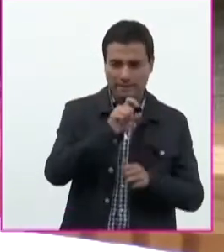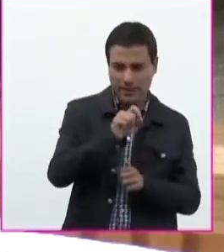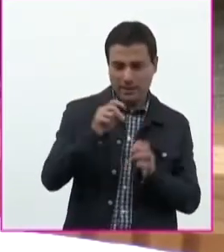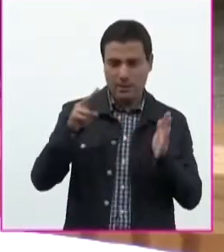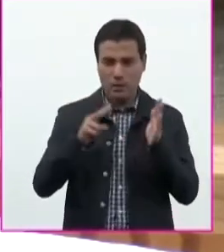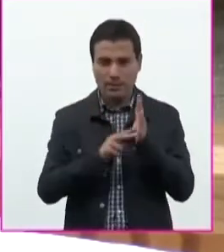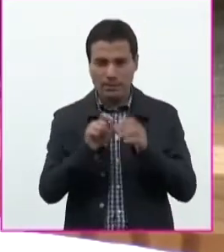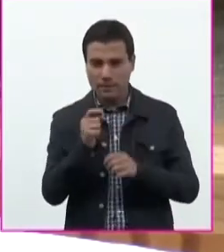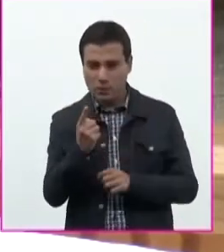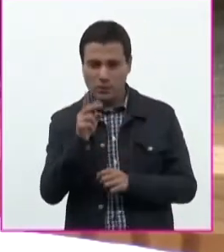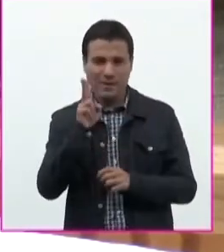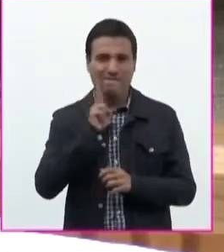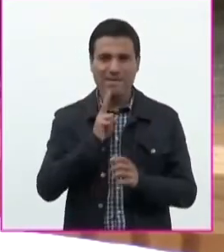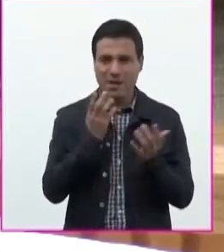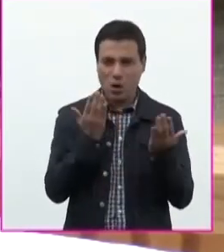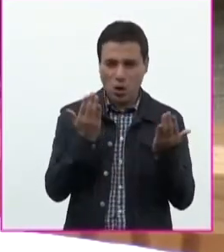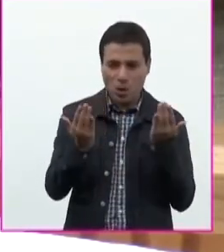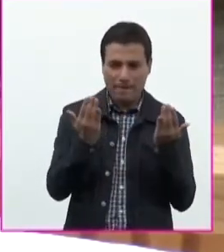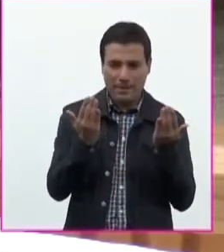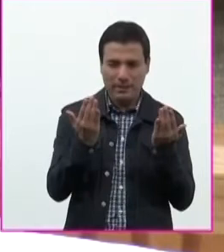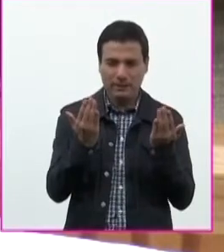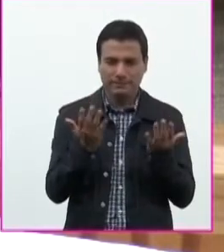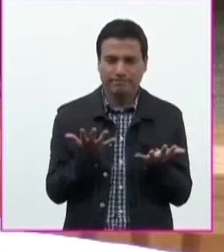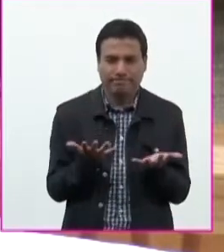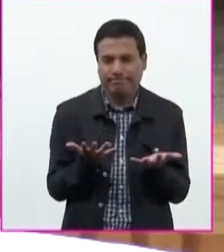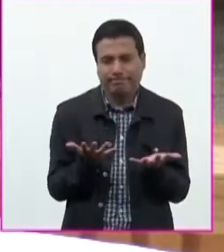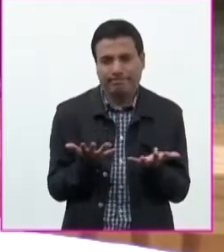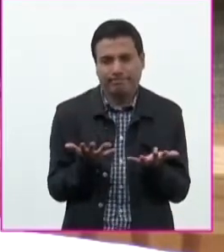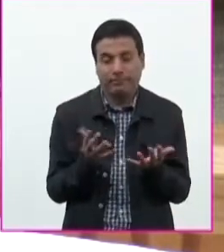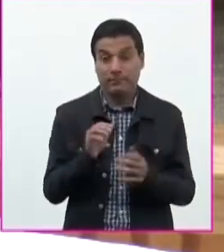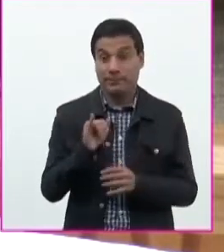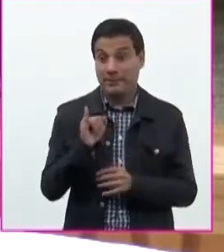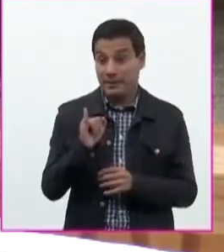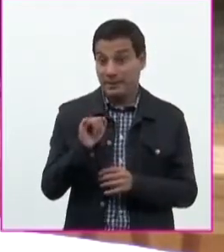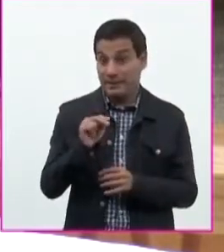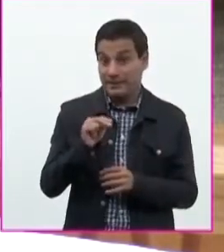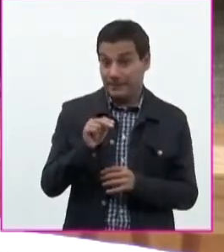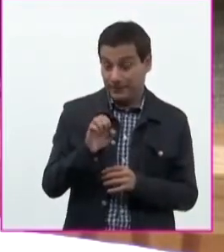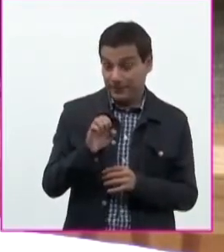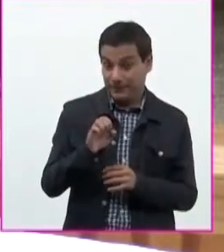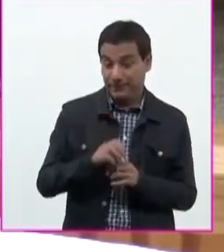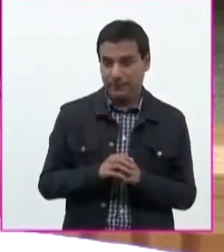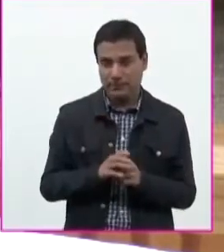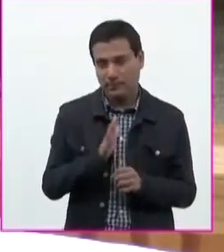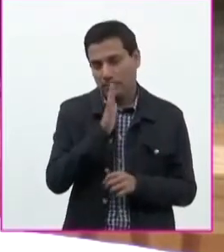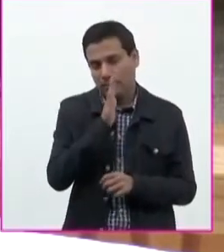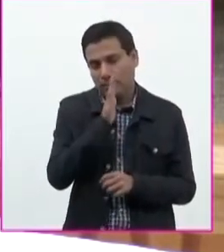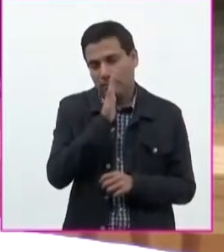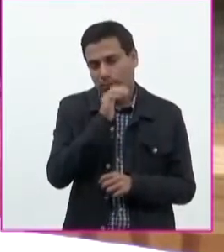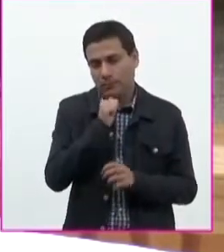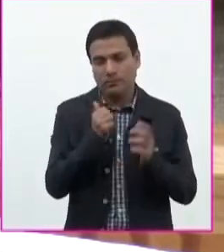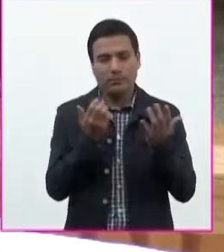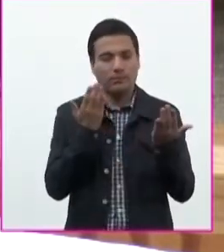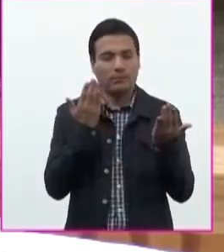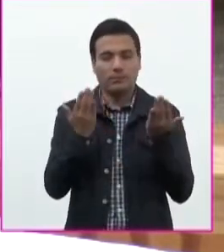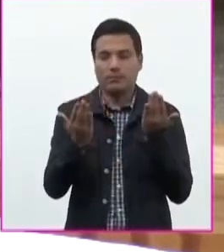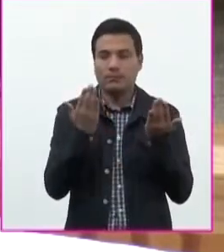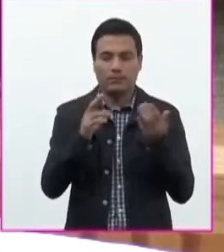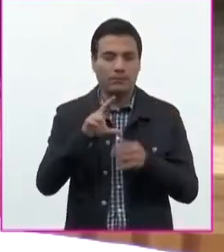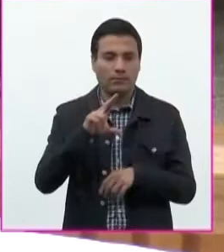con el que se solicitó para el 19 en el caso del ine en particular no puede aplicarse y